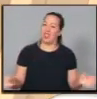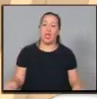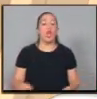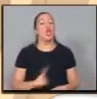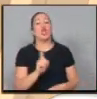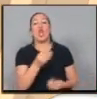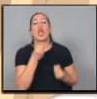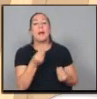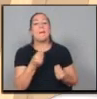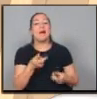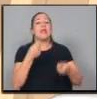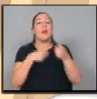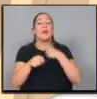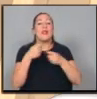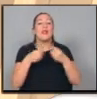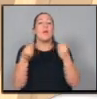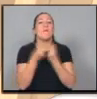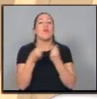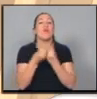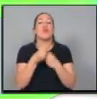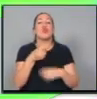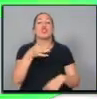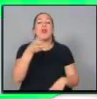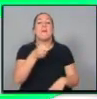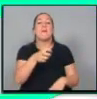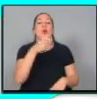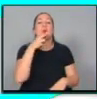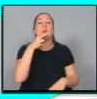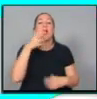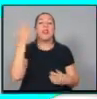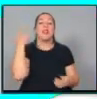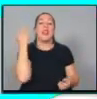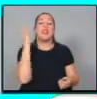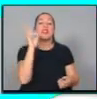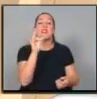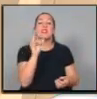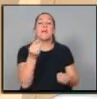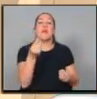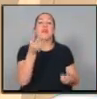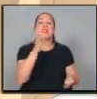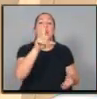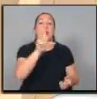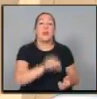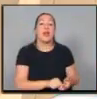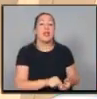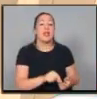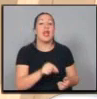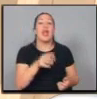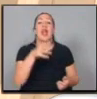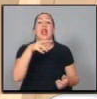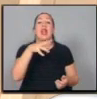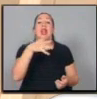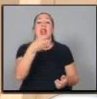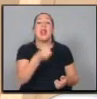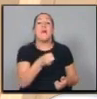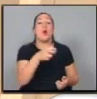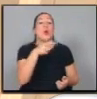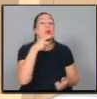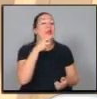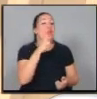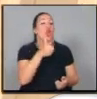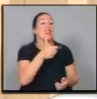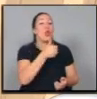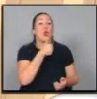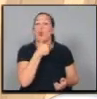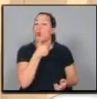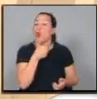se vendió mucho limón verde. En diciembre para las fiestas porque estaba barato y no quedó. El limón verde no trae jugo. No trae mucho